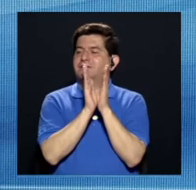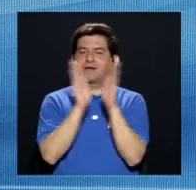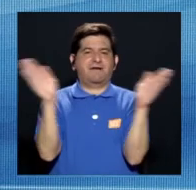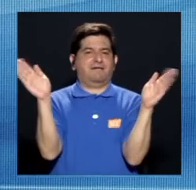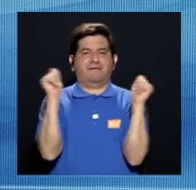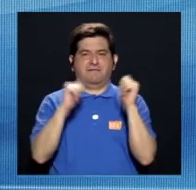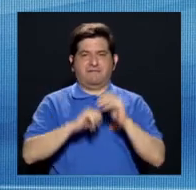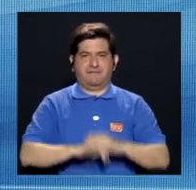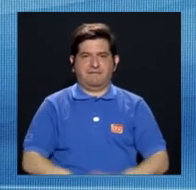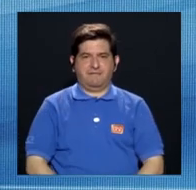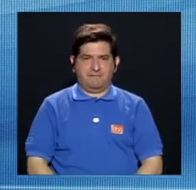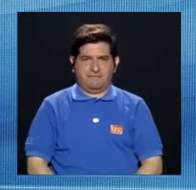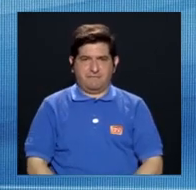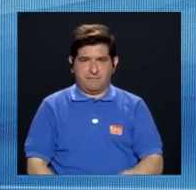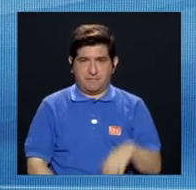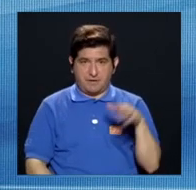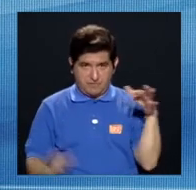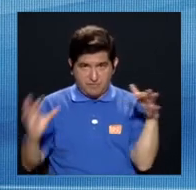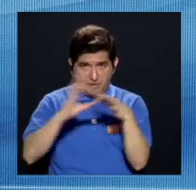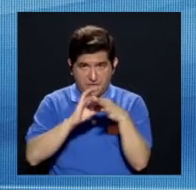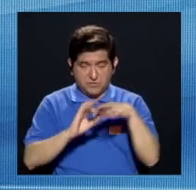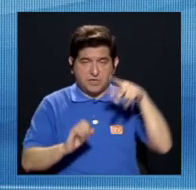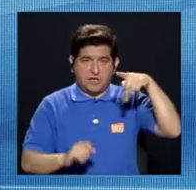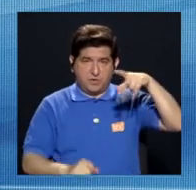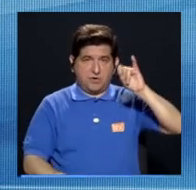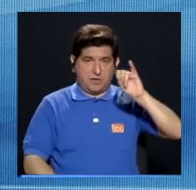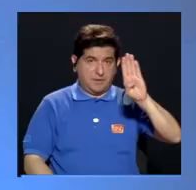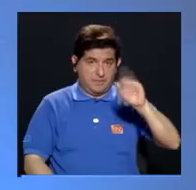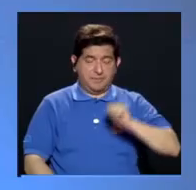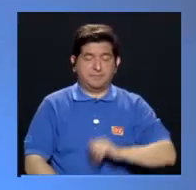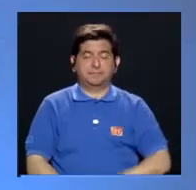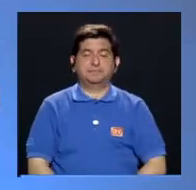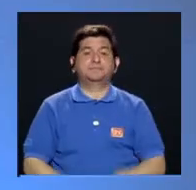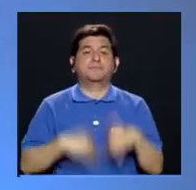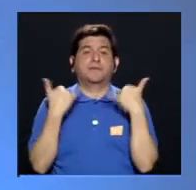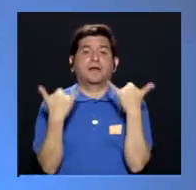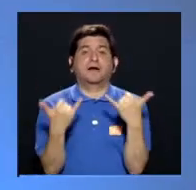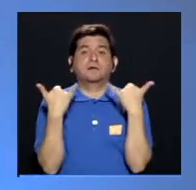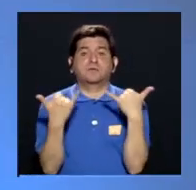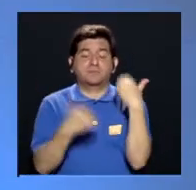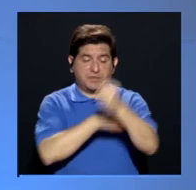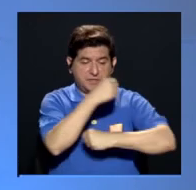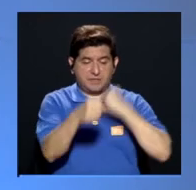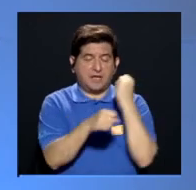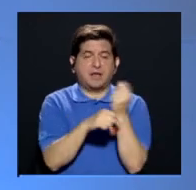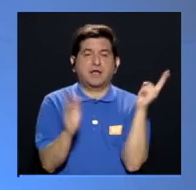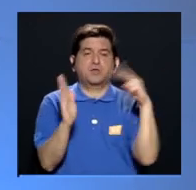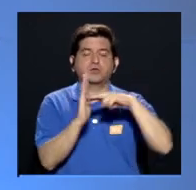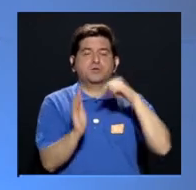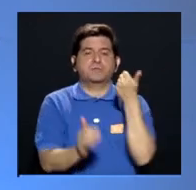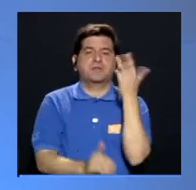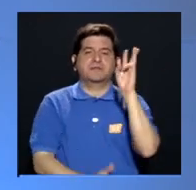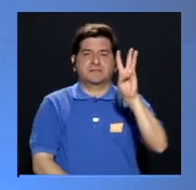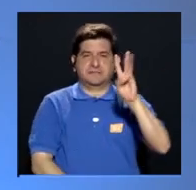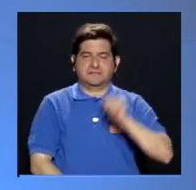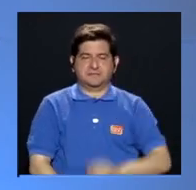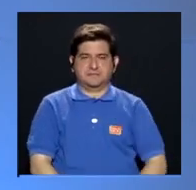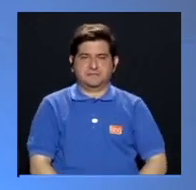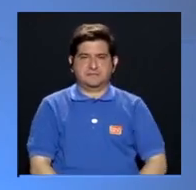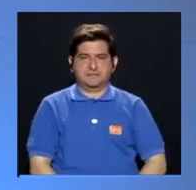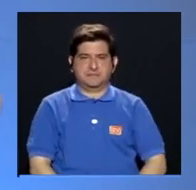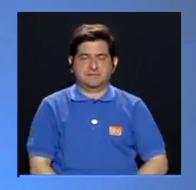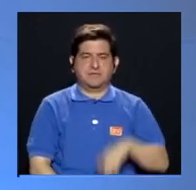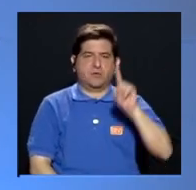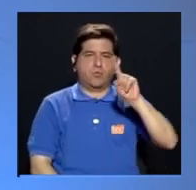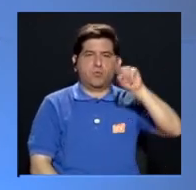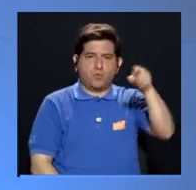general con respecto al PIB. En la actualidad, en el año 2016, estamos en